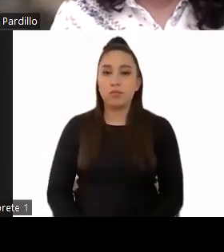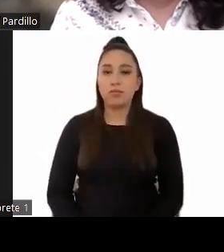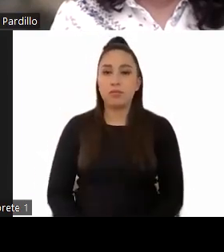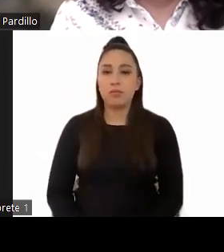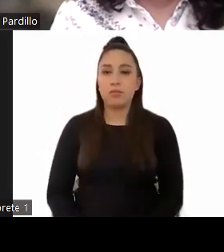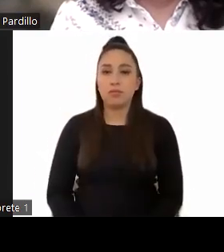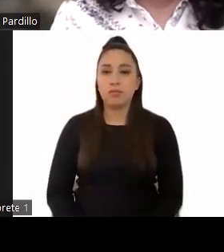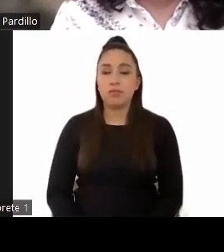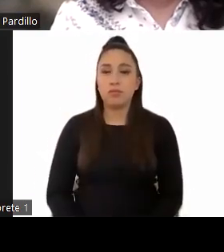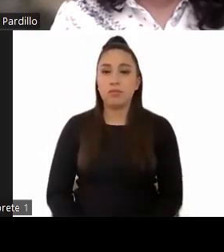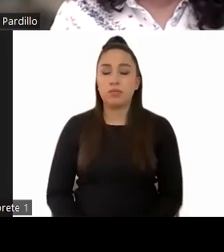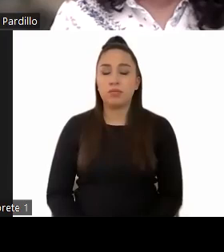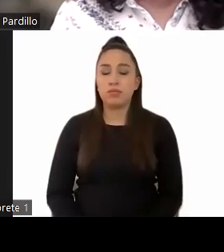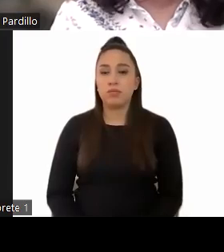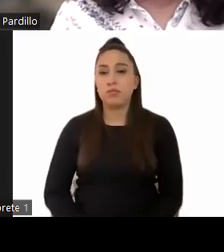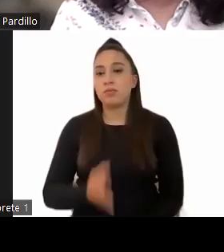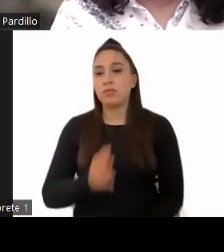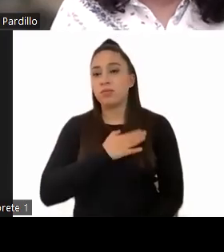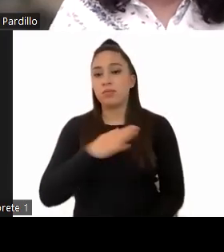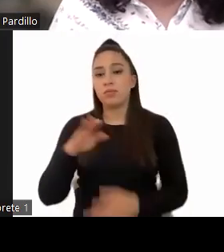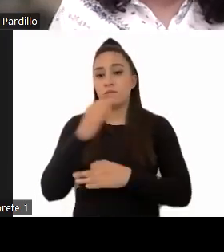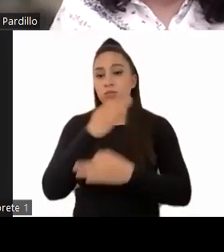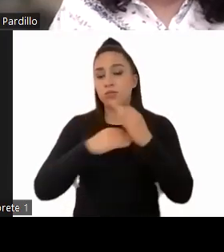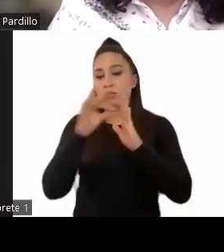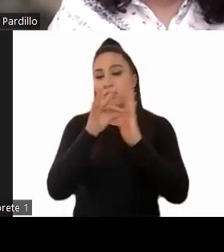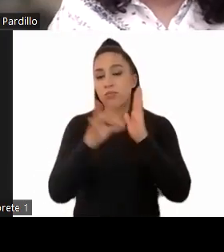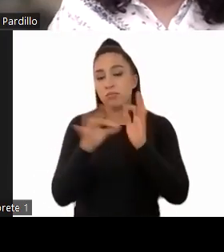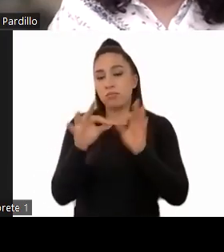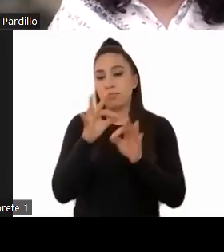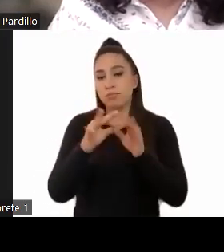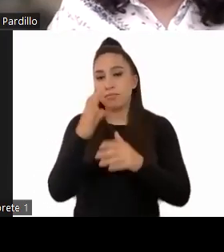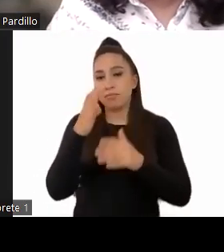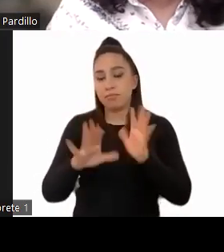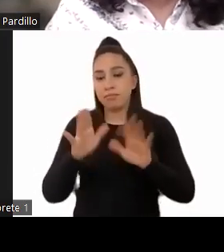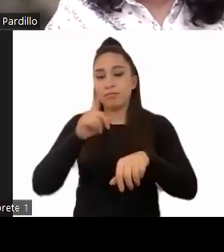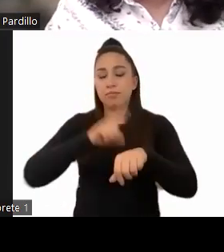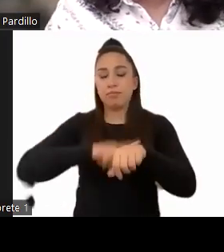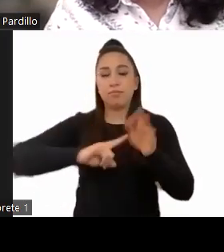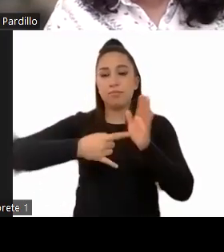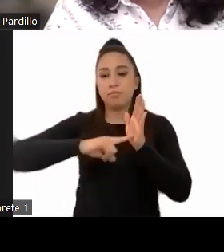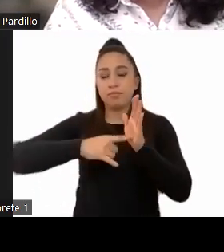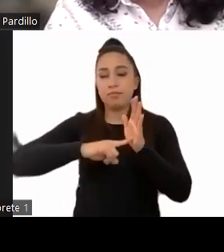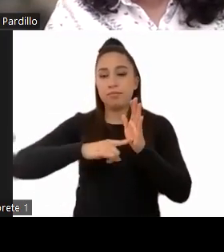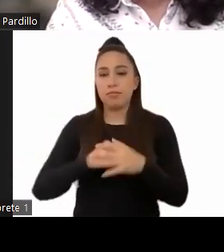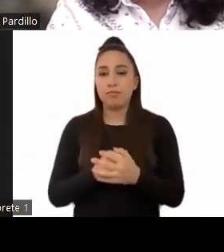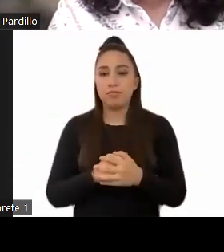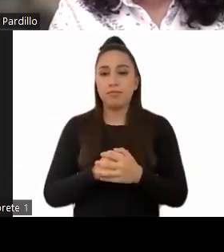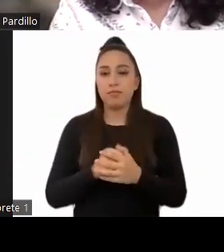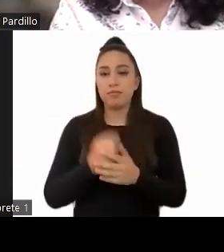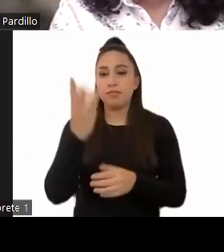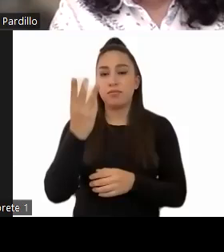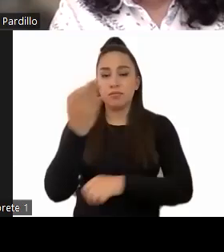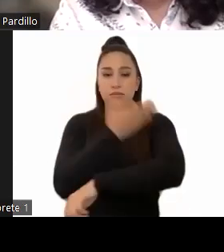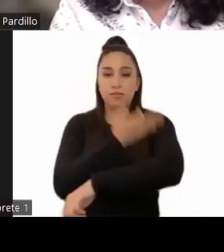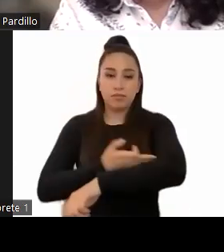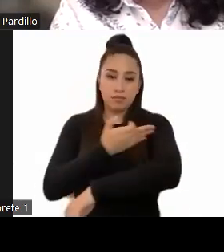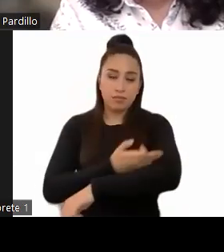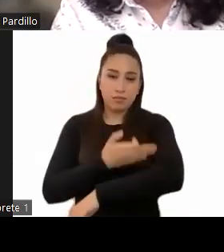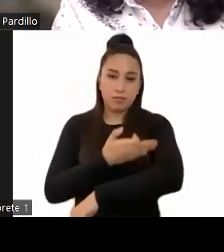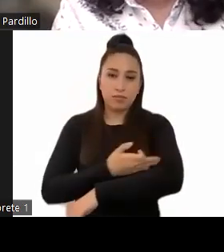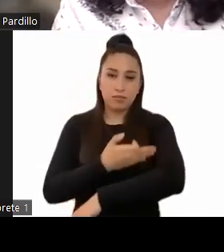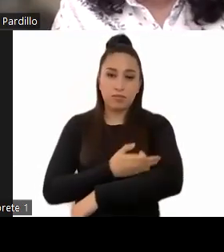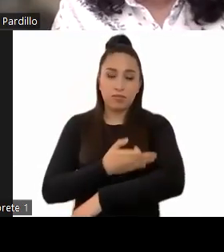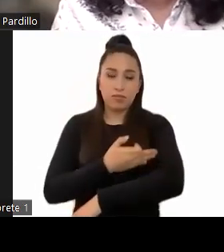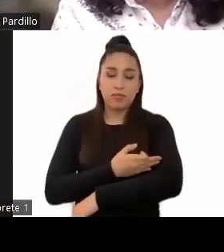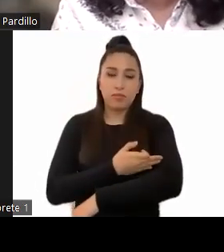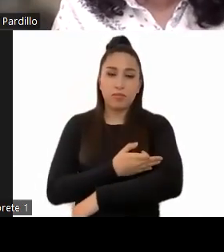Una vez agotados los asuntos en cartera y siendo las 15 horas con 0